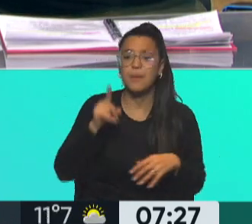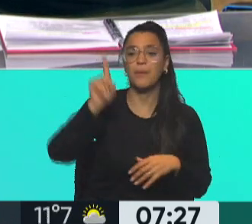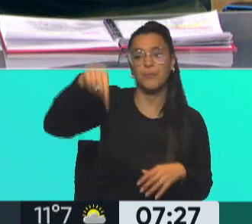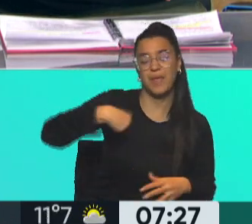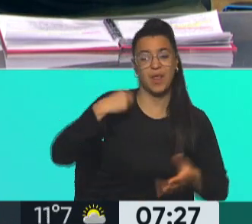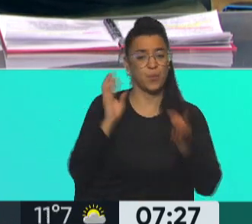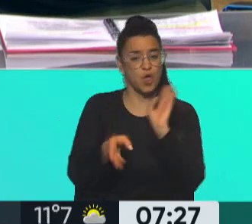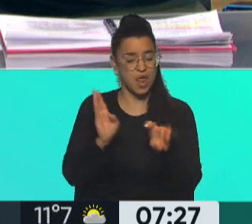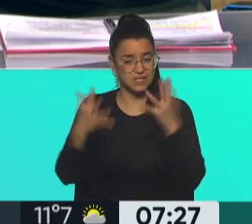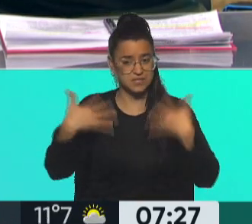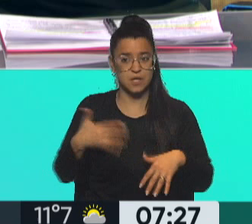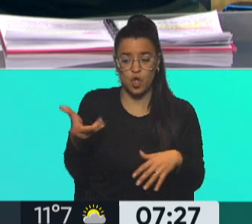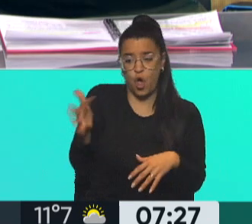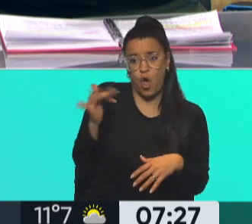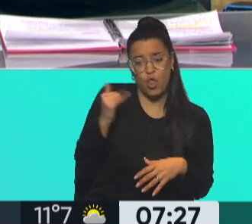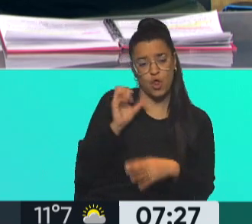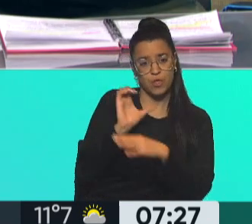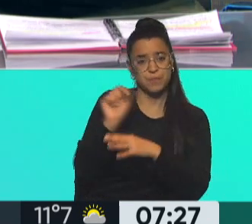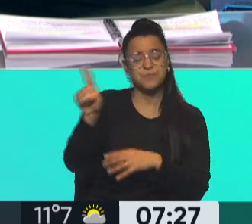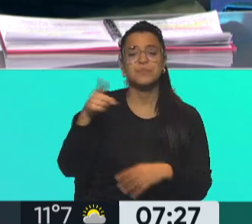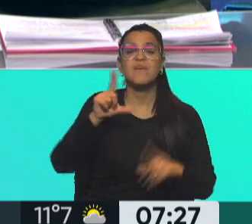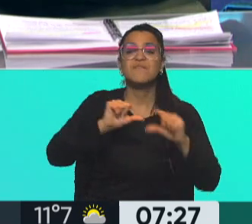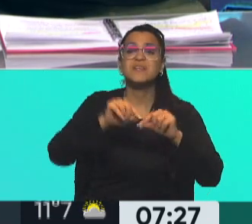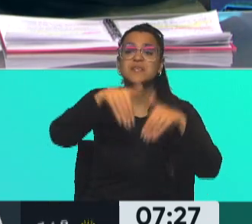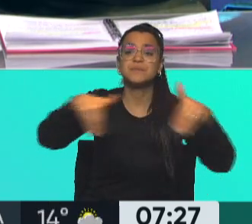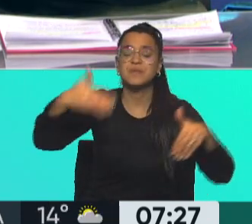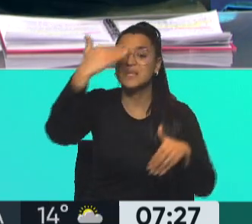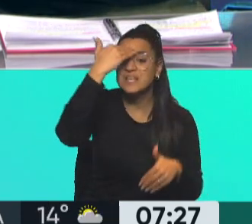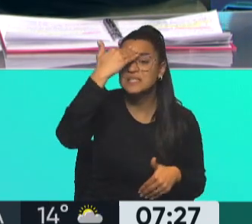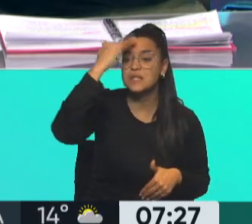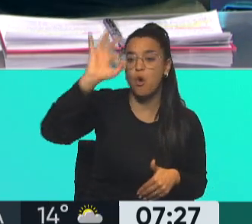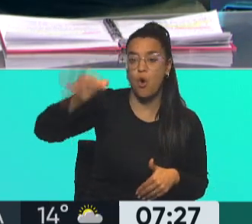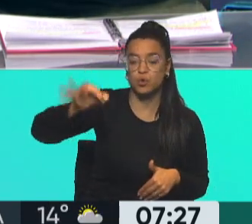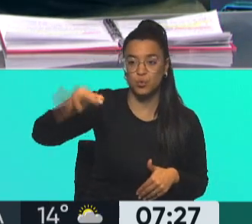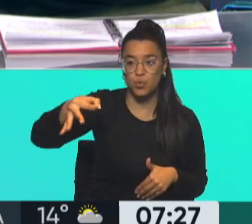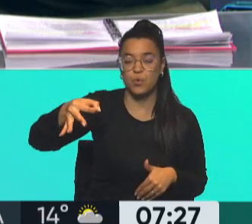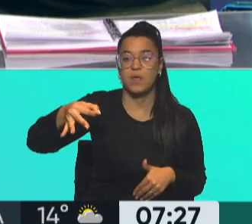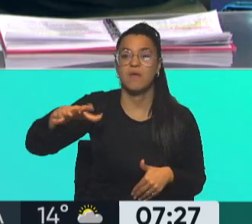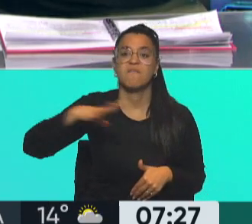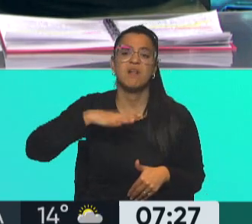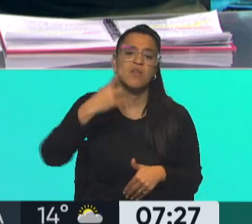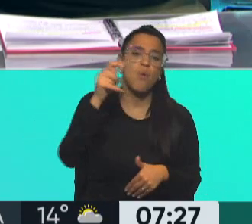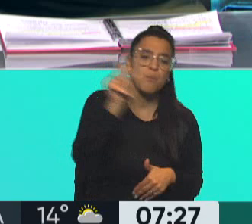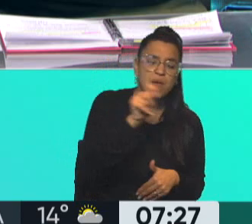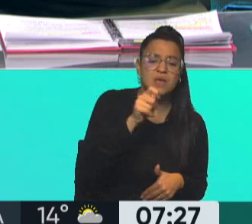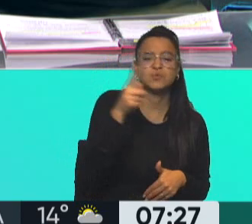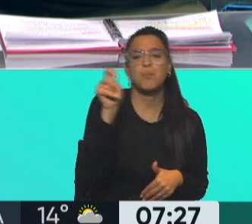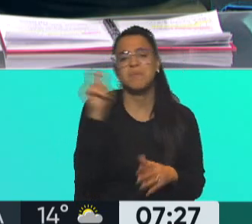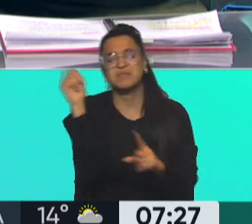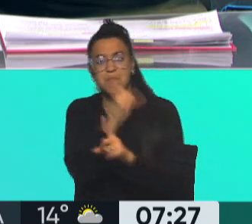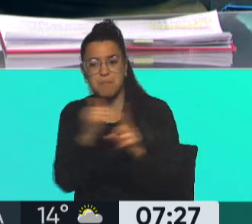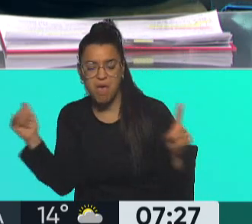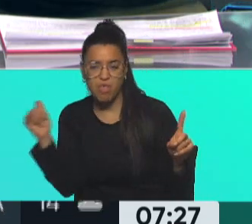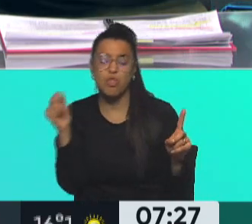muchísima violencia día a día en Ecuador. ¿Fecha de elecciones? 15 de octubre, falta un mes y medio, y la verdad